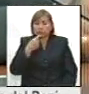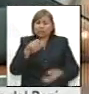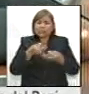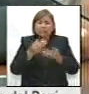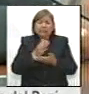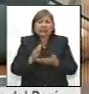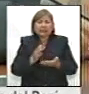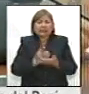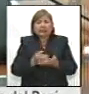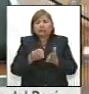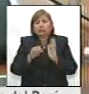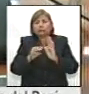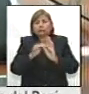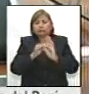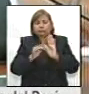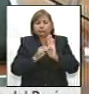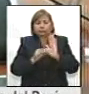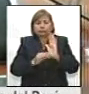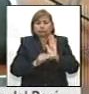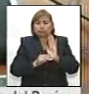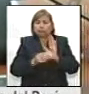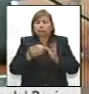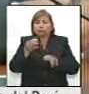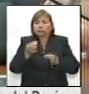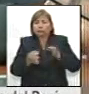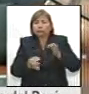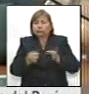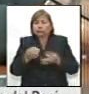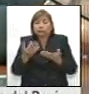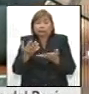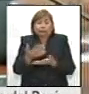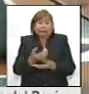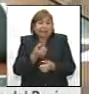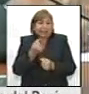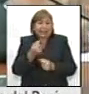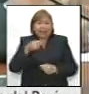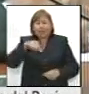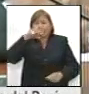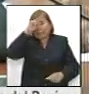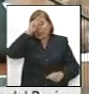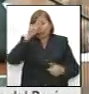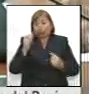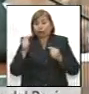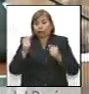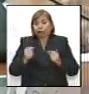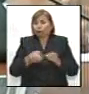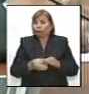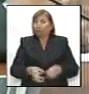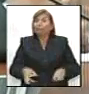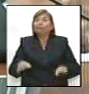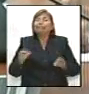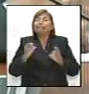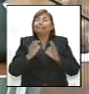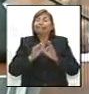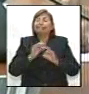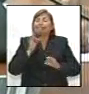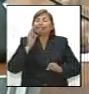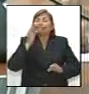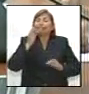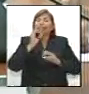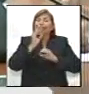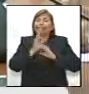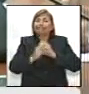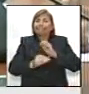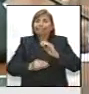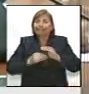marco jurídico por medio del cual se ha logrado que el país tenga una posición muy importante en la agricultura en el mundo se